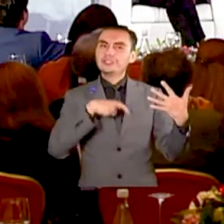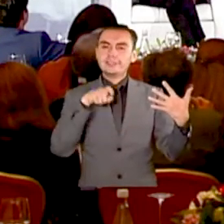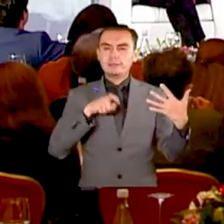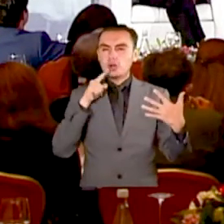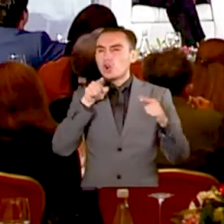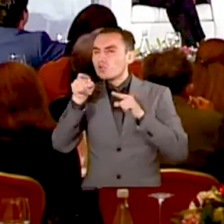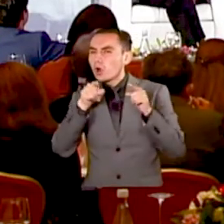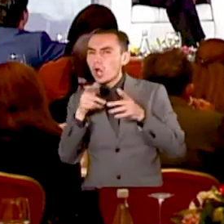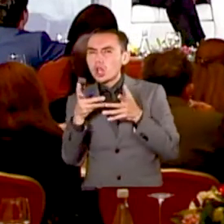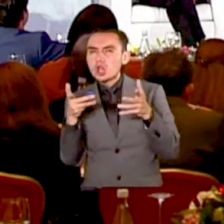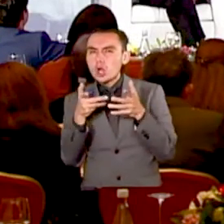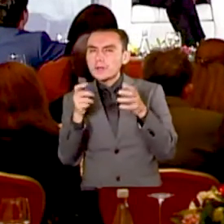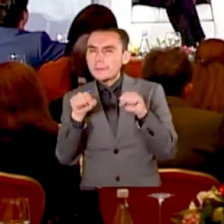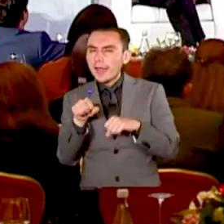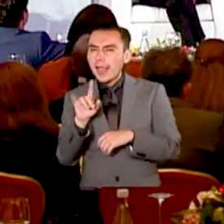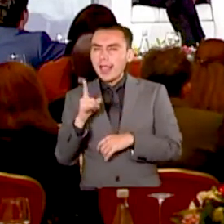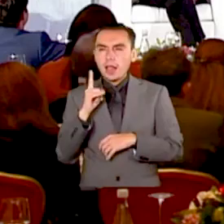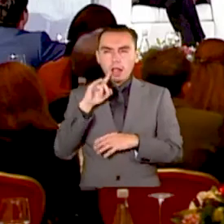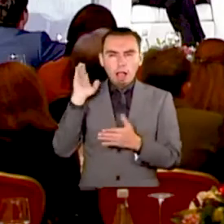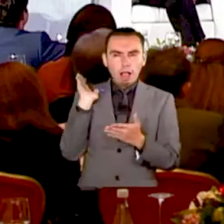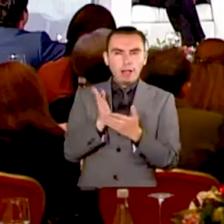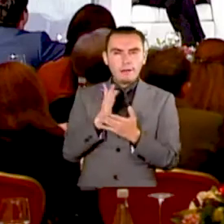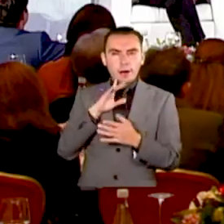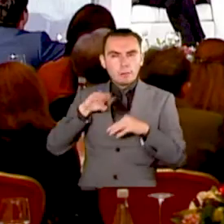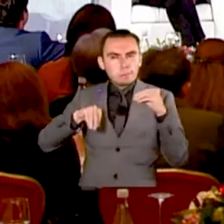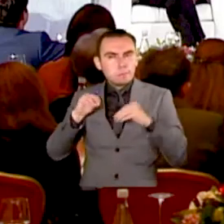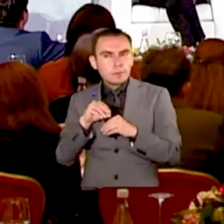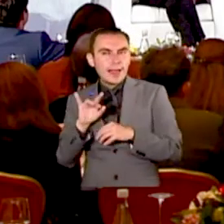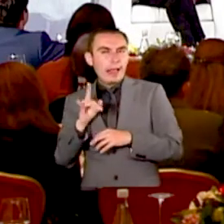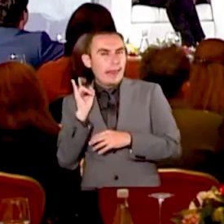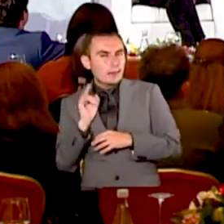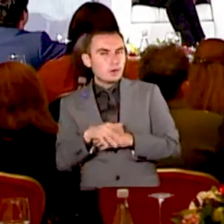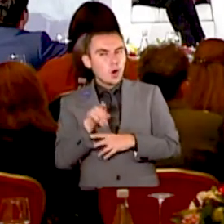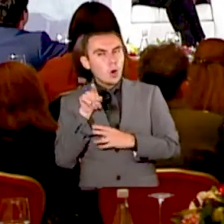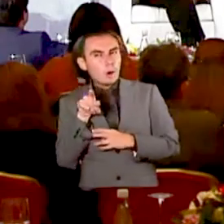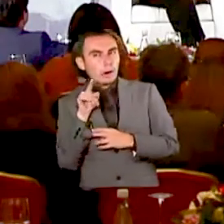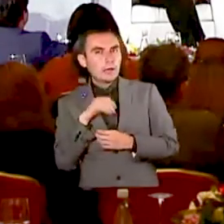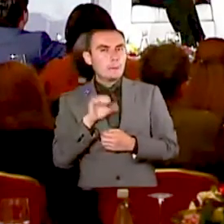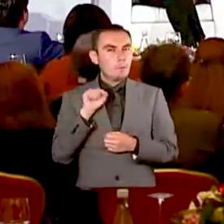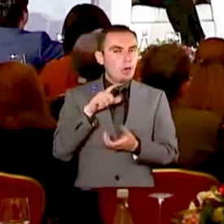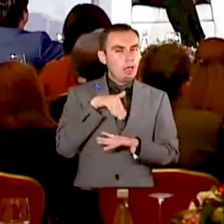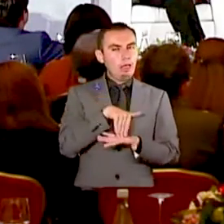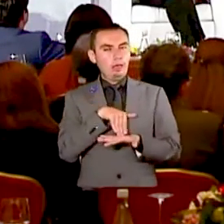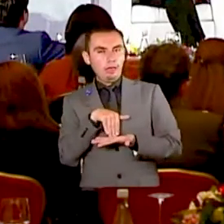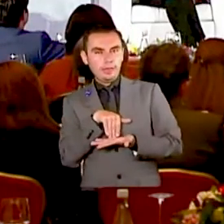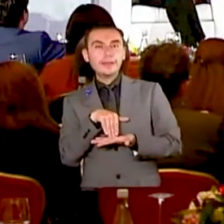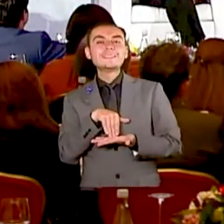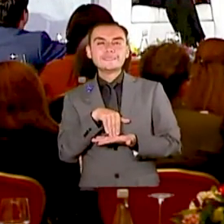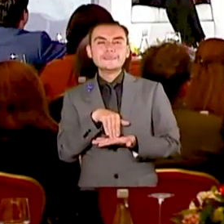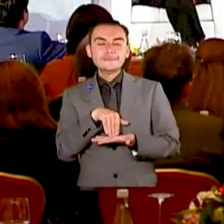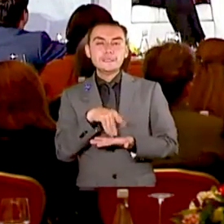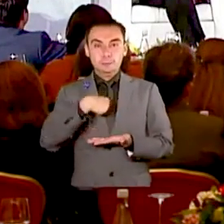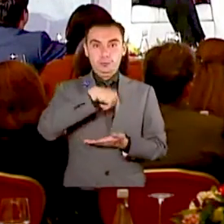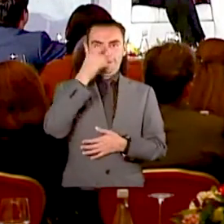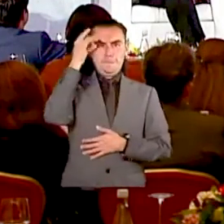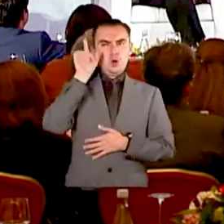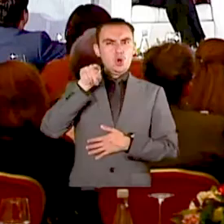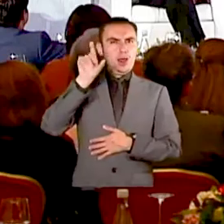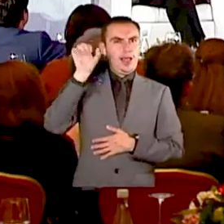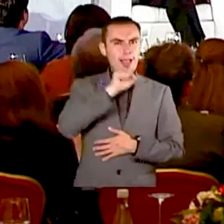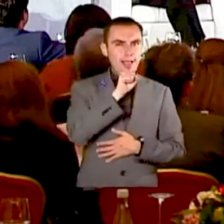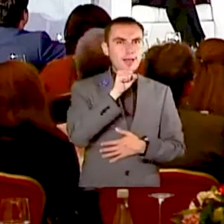mirar dónde puede existir algún dolor de cabeza o alguna visión en donde el trámite no está